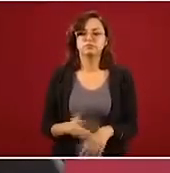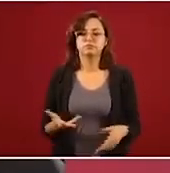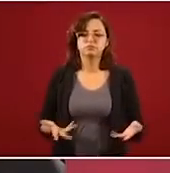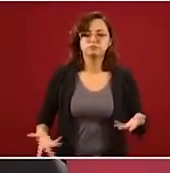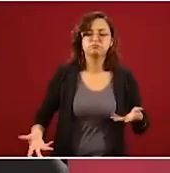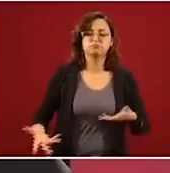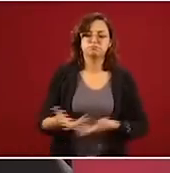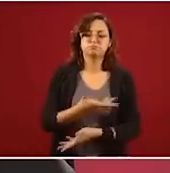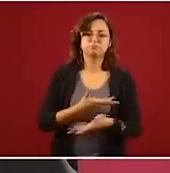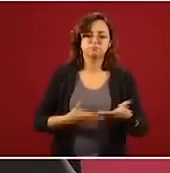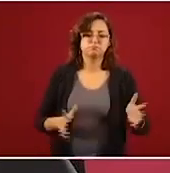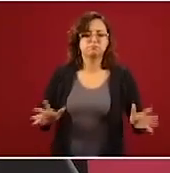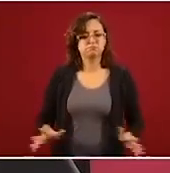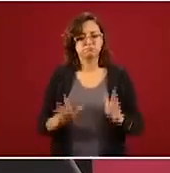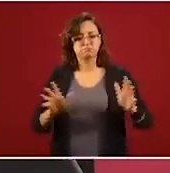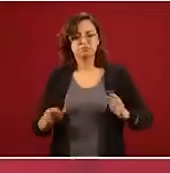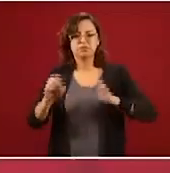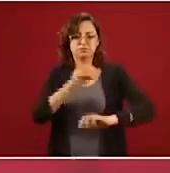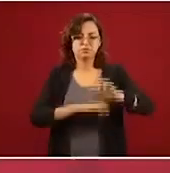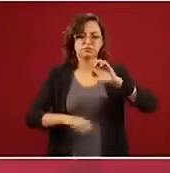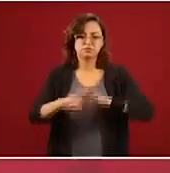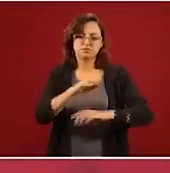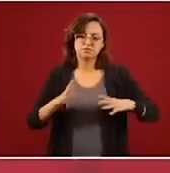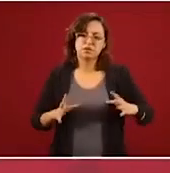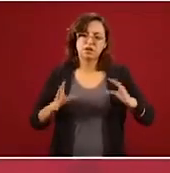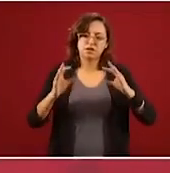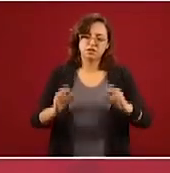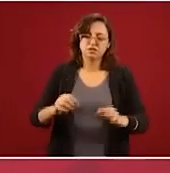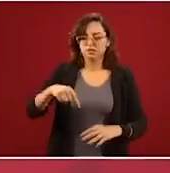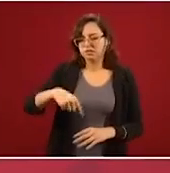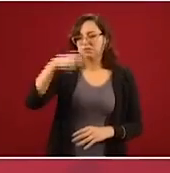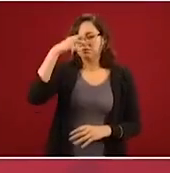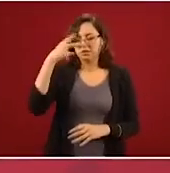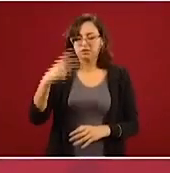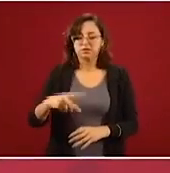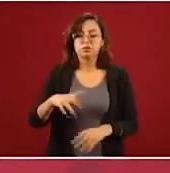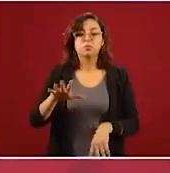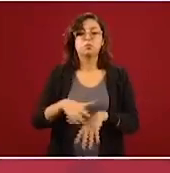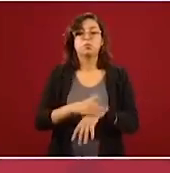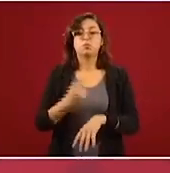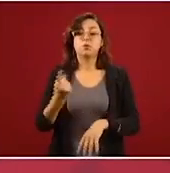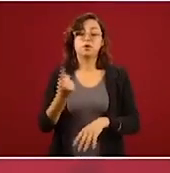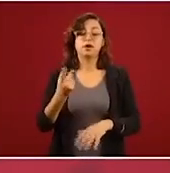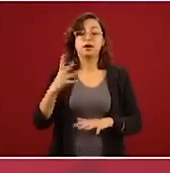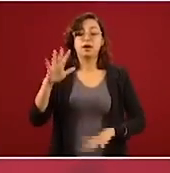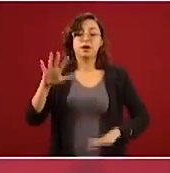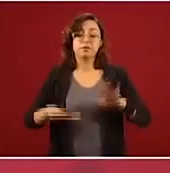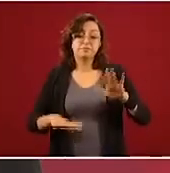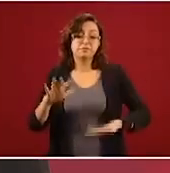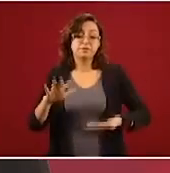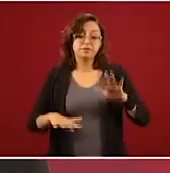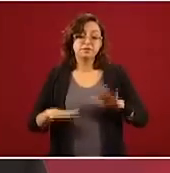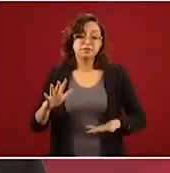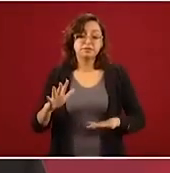crearse empresas, porque a veces también por el